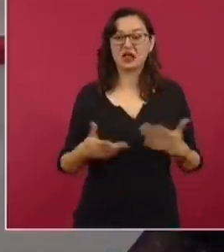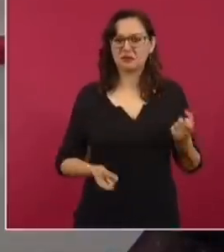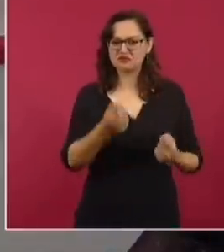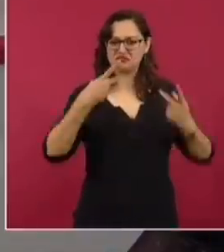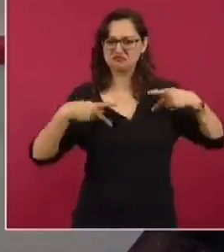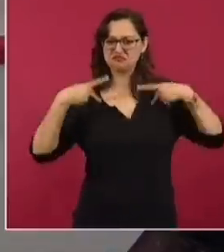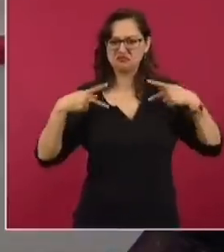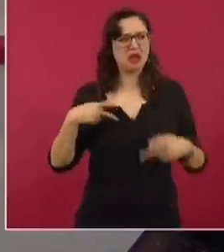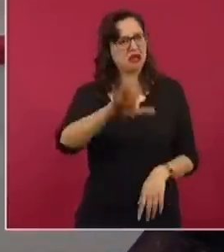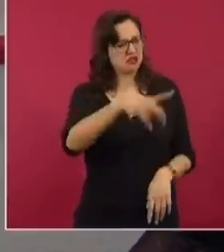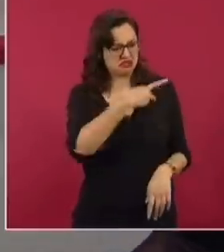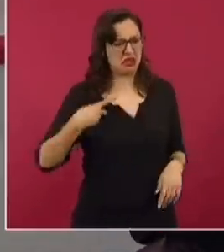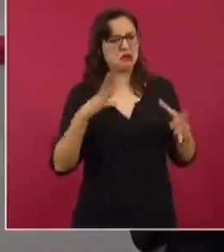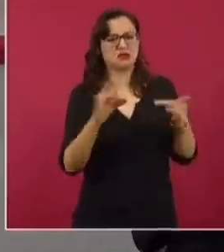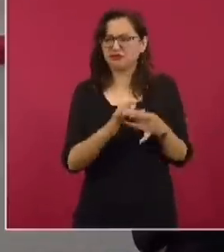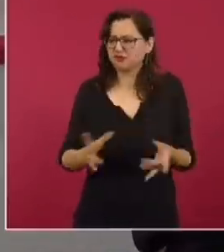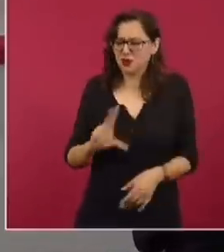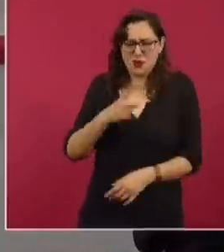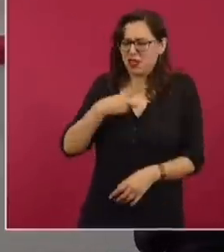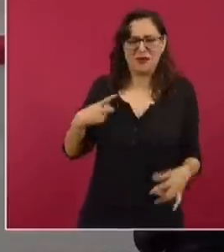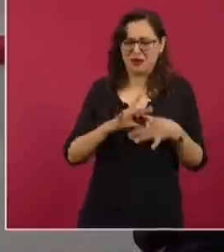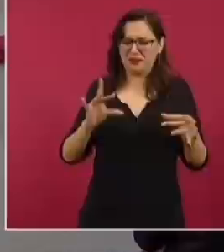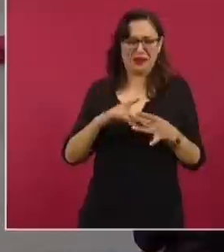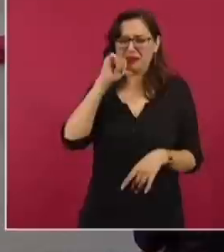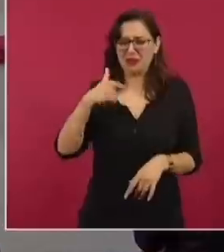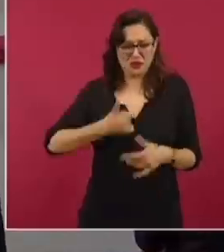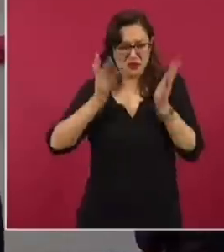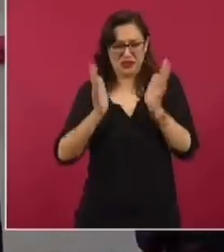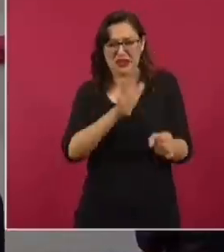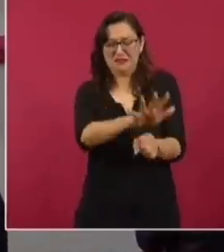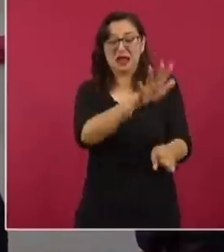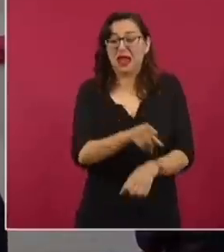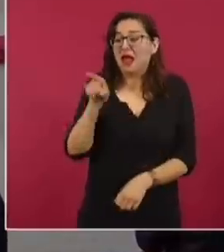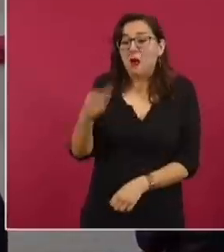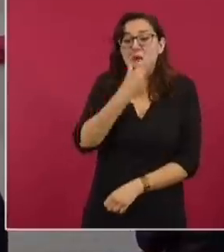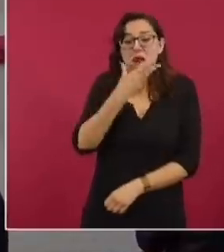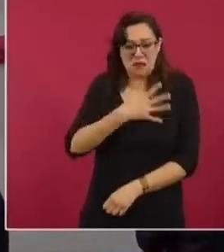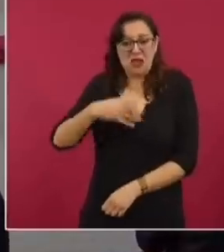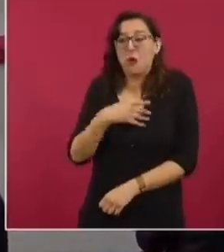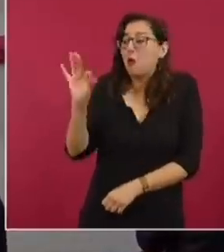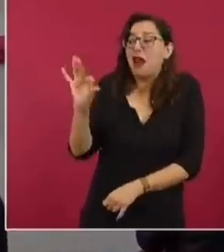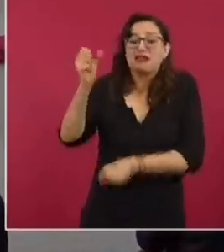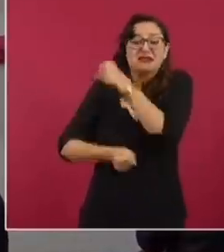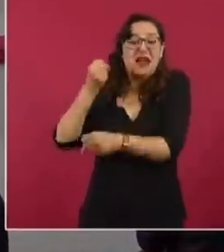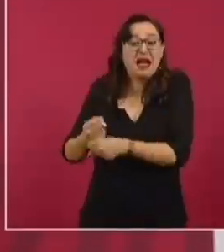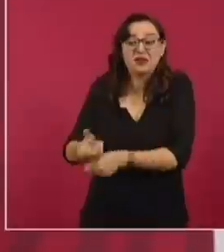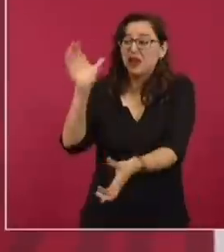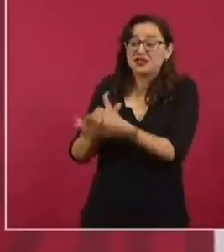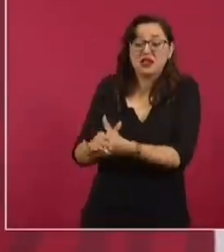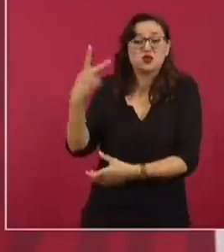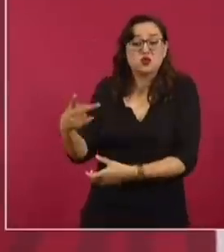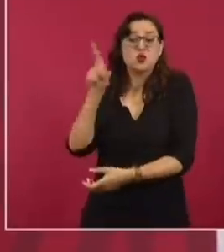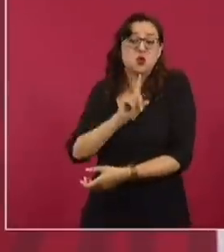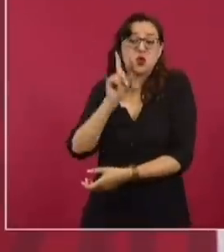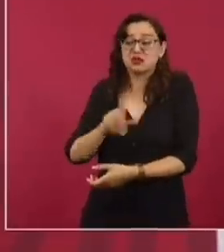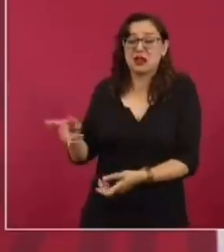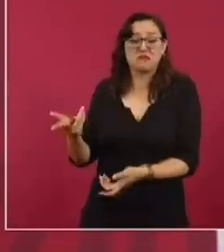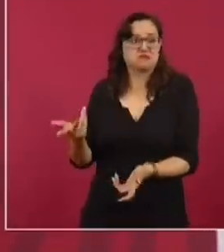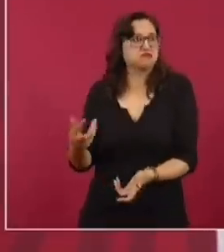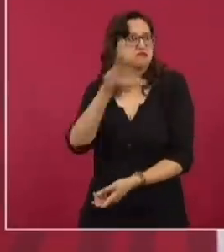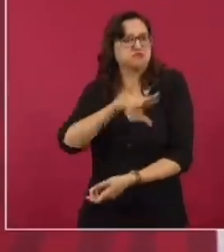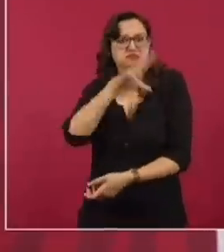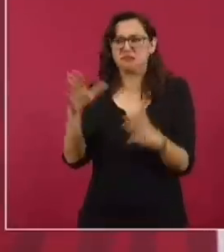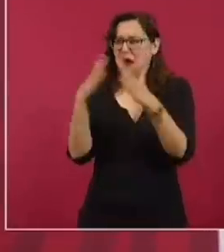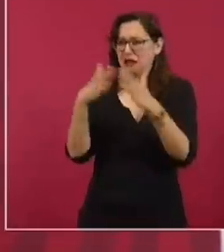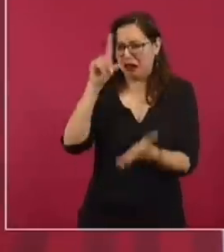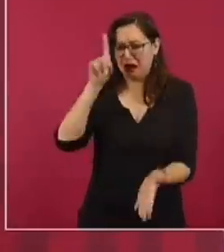debe una explicación, nada, ya hemos hablado bastante. José Ramón tiene 40 años, está casado, rentó una casa con su esposa, 100 mil